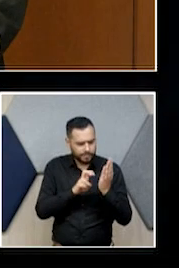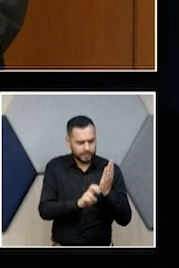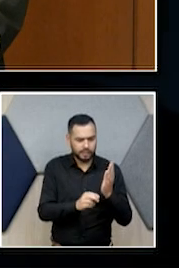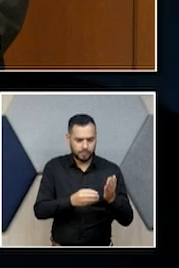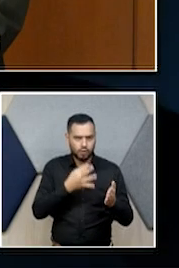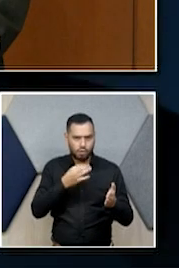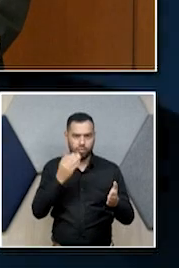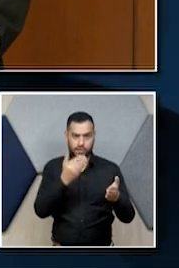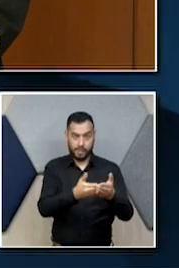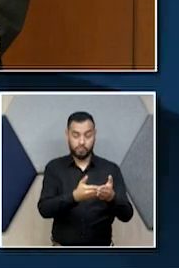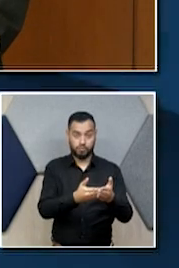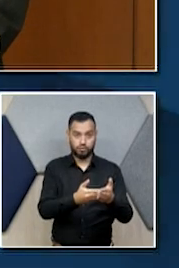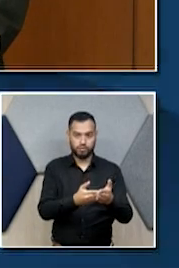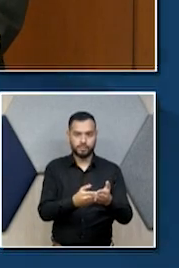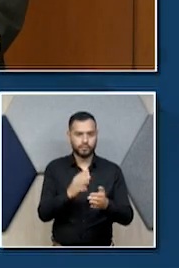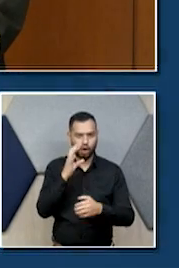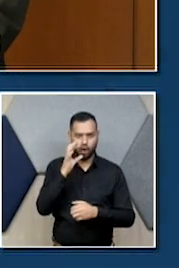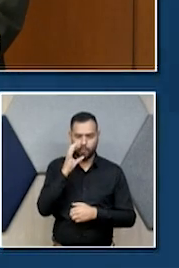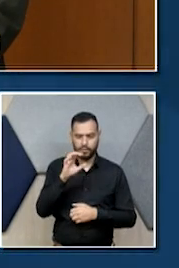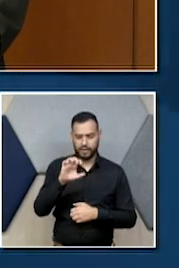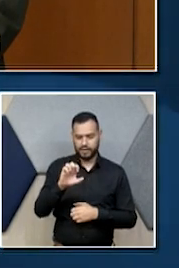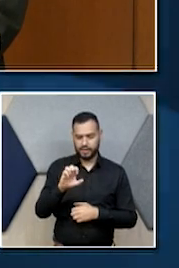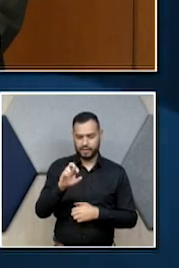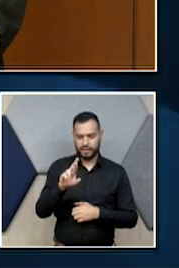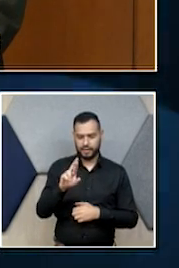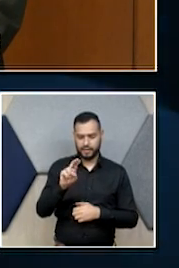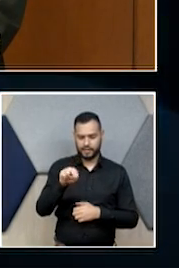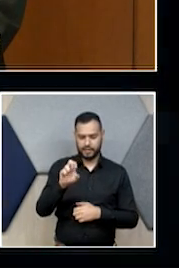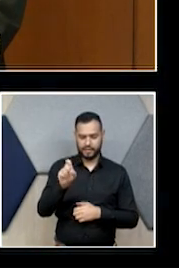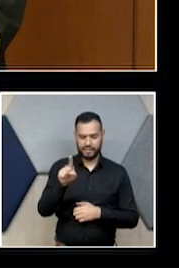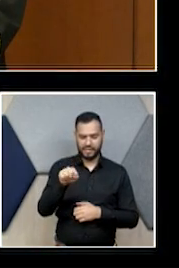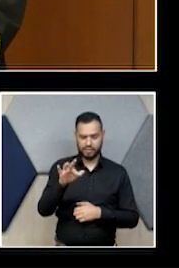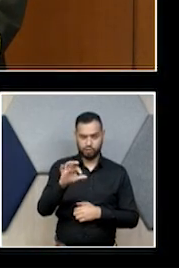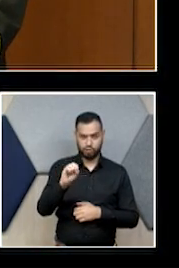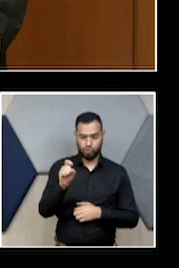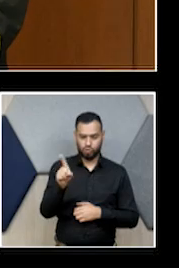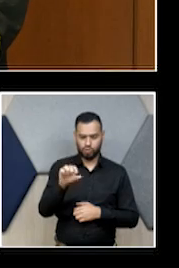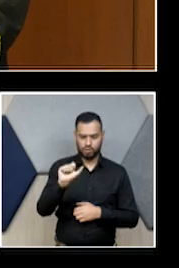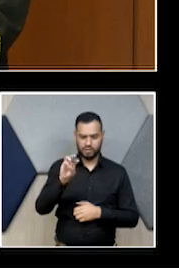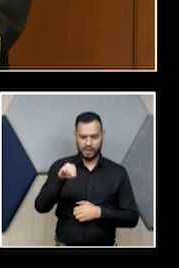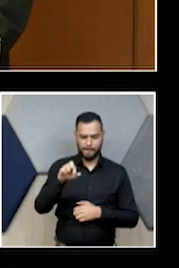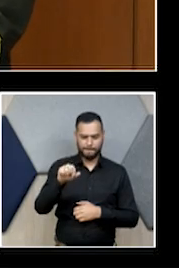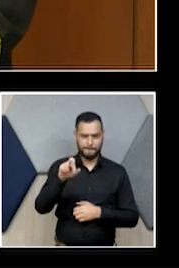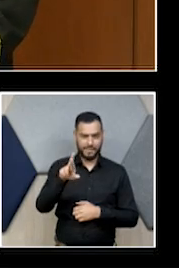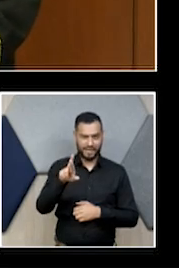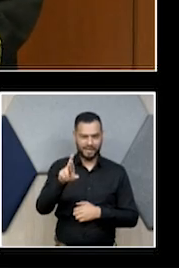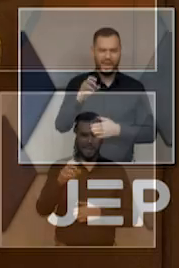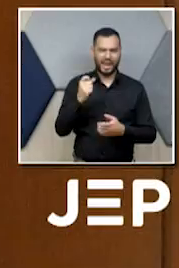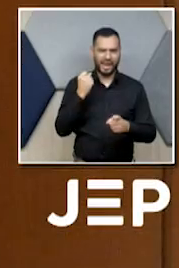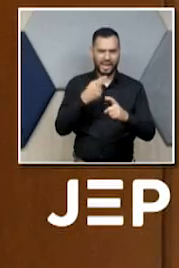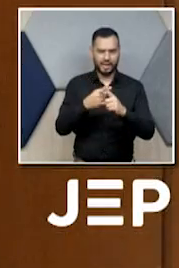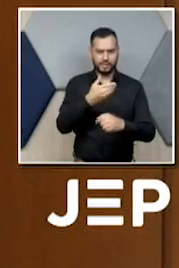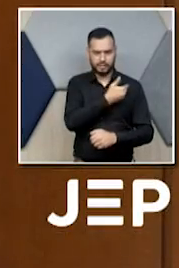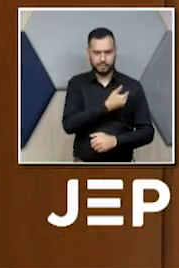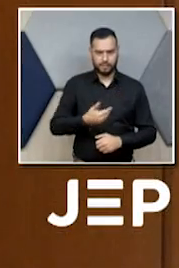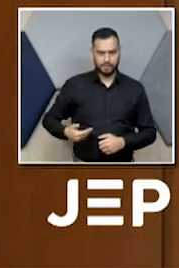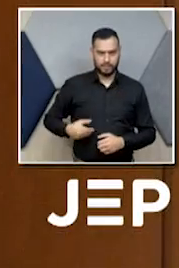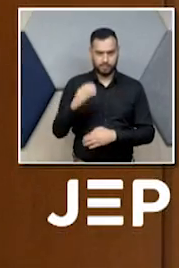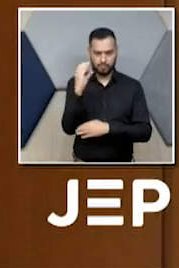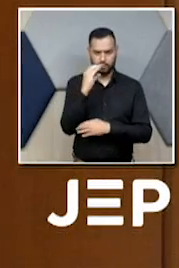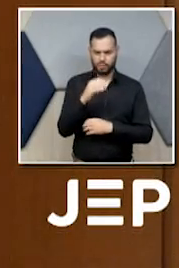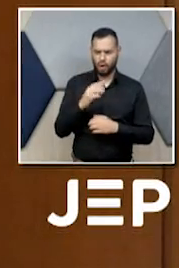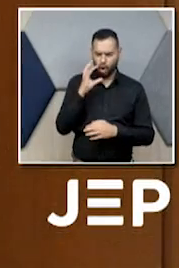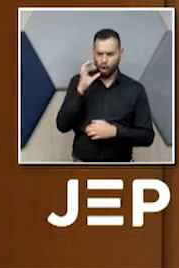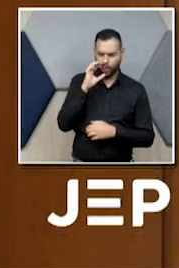señor Ernesto Samper Pizano, expresidente de la República, señor Ernst Norman, embajador